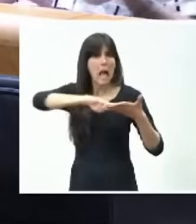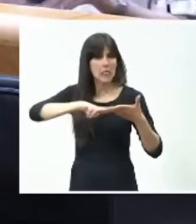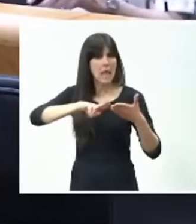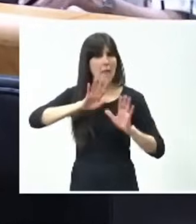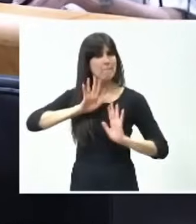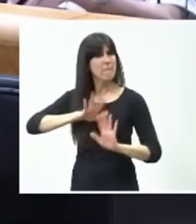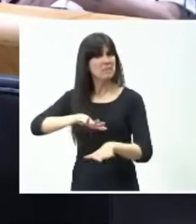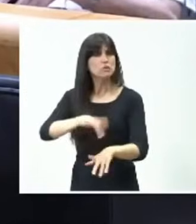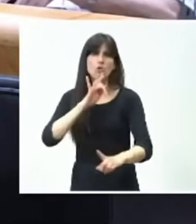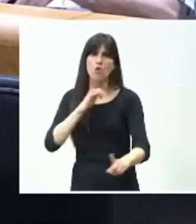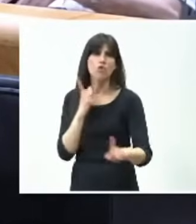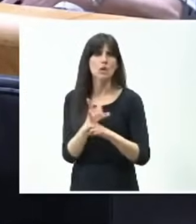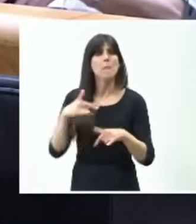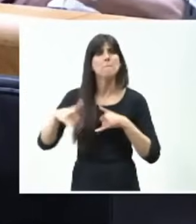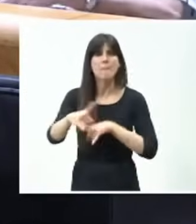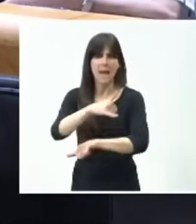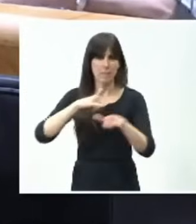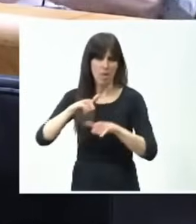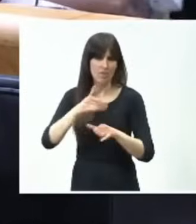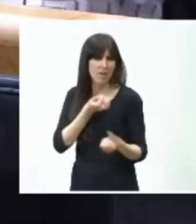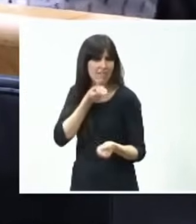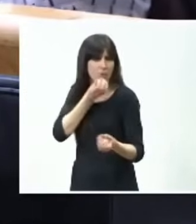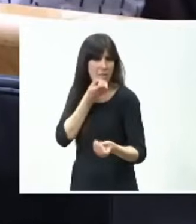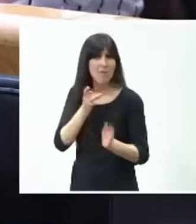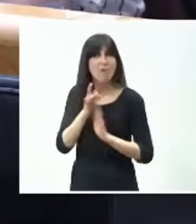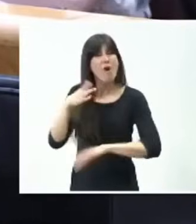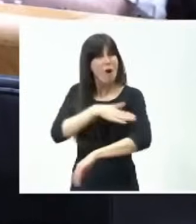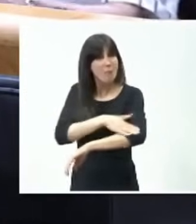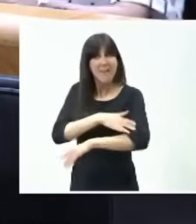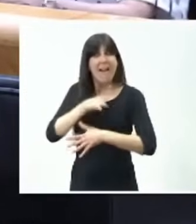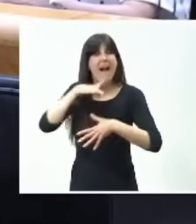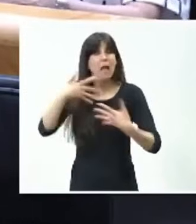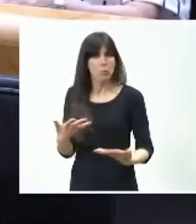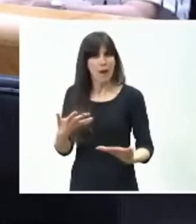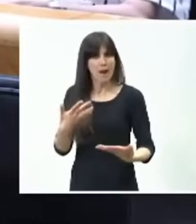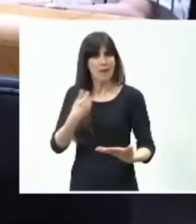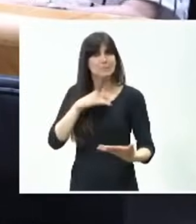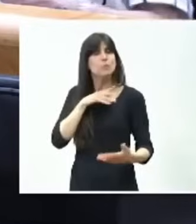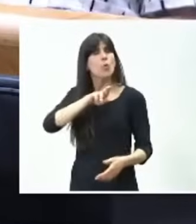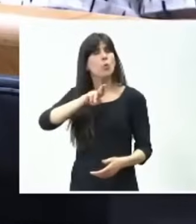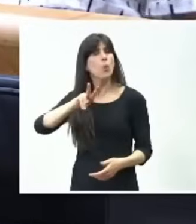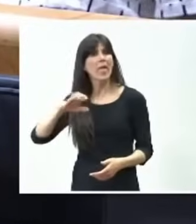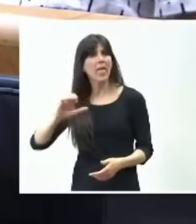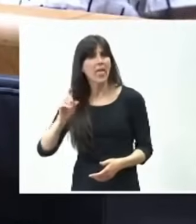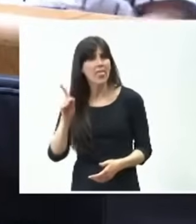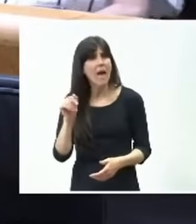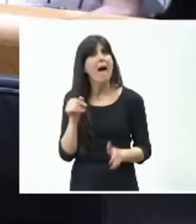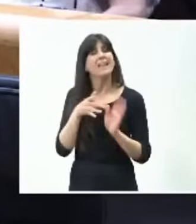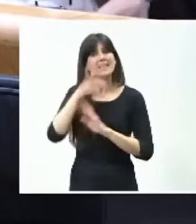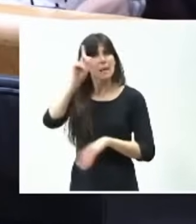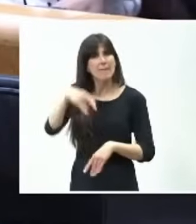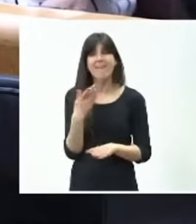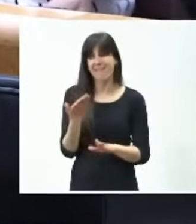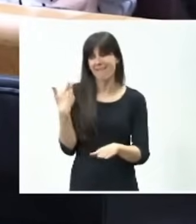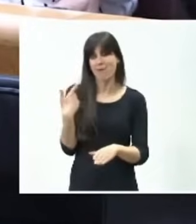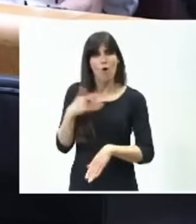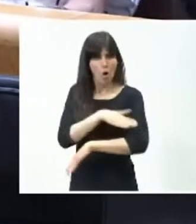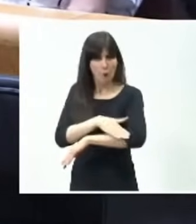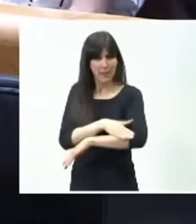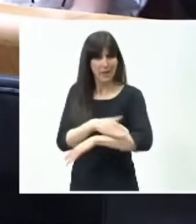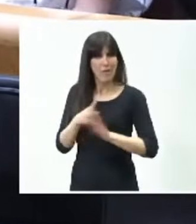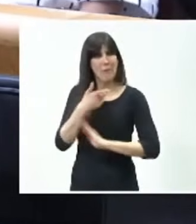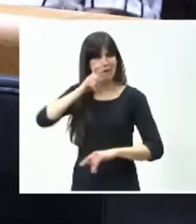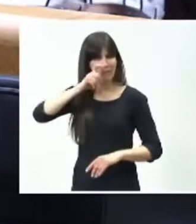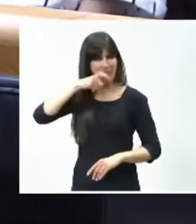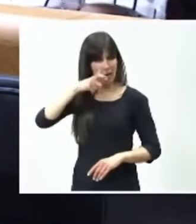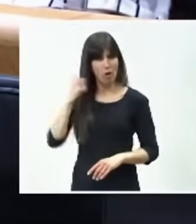en contra de la manipulación informativa del gobierno actual del señor Rueda, y también lo hacían con el anterior gobierno del señor